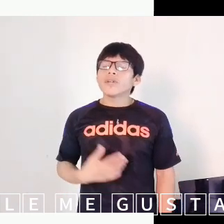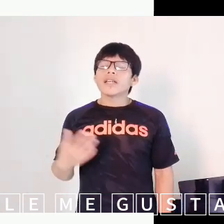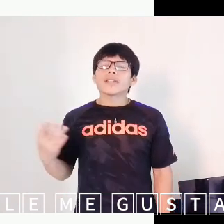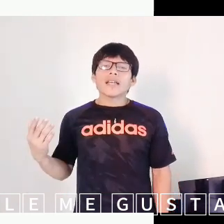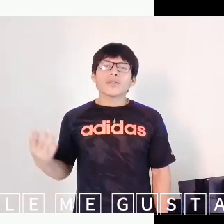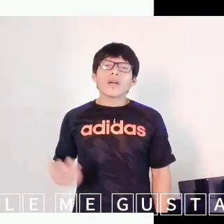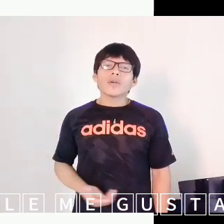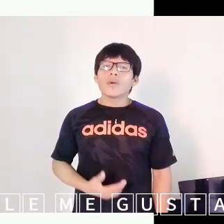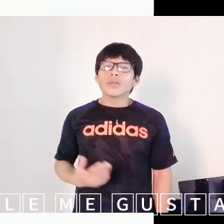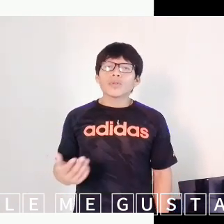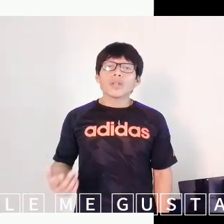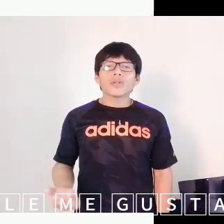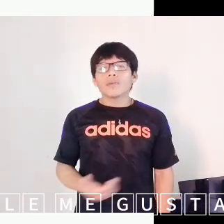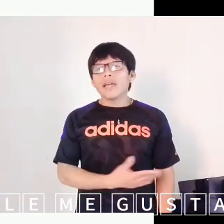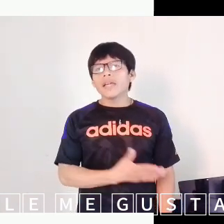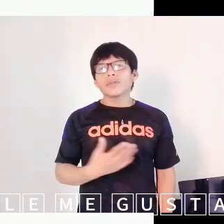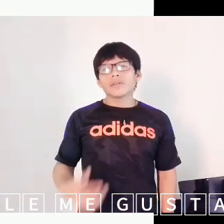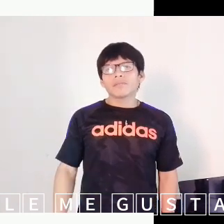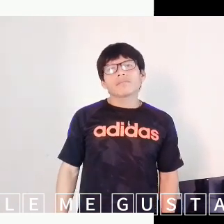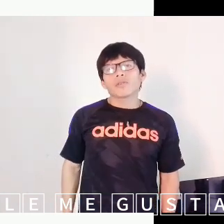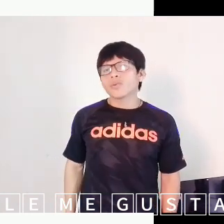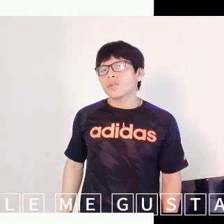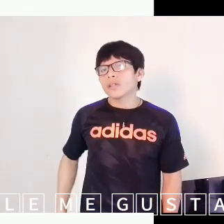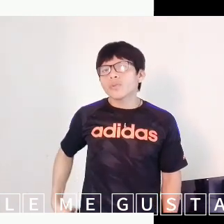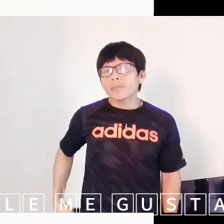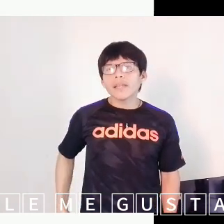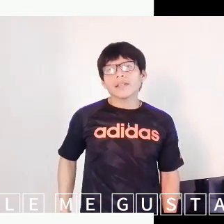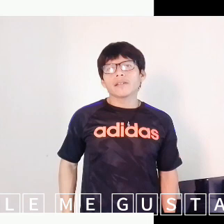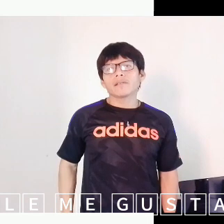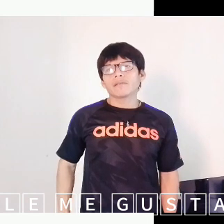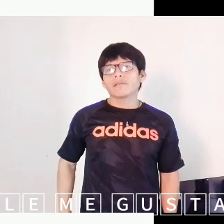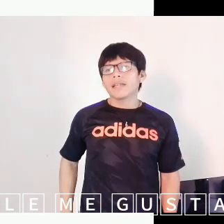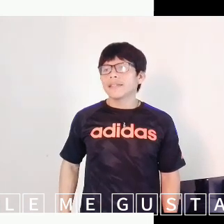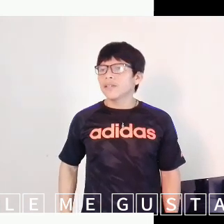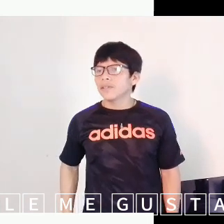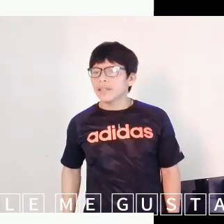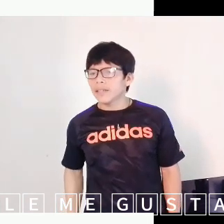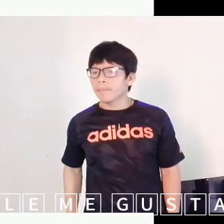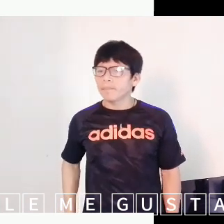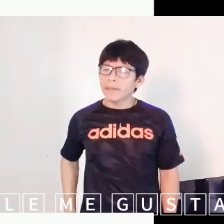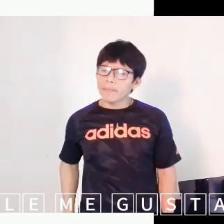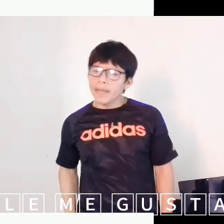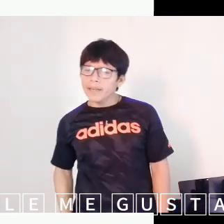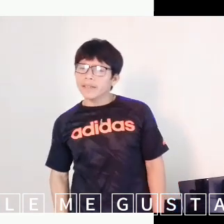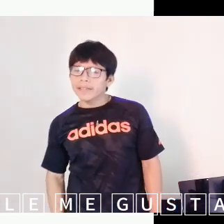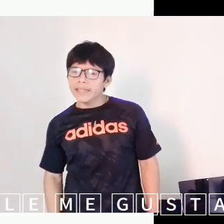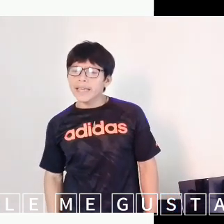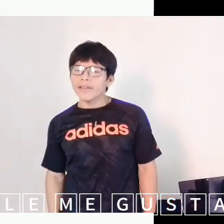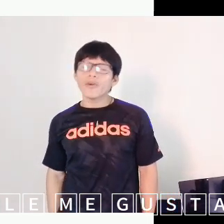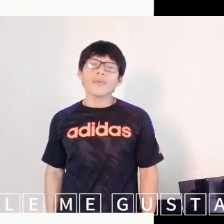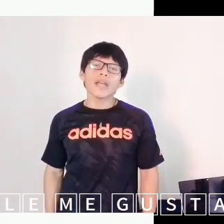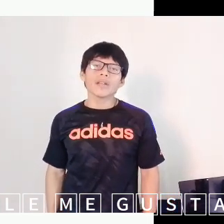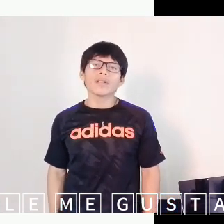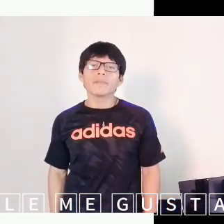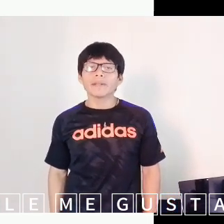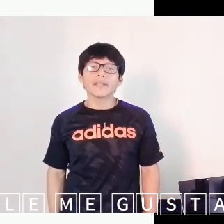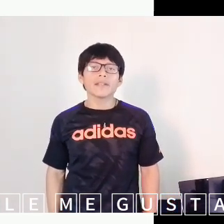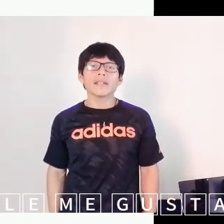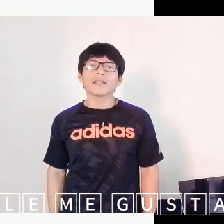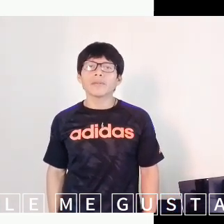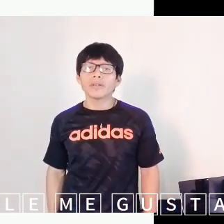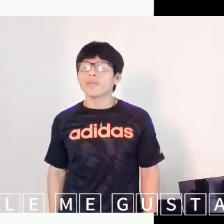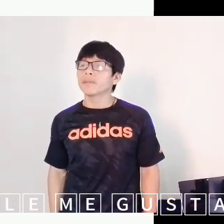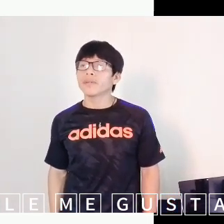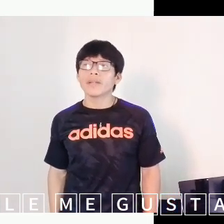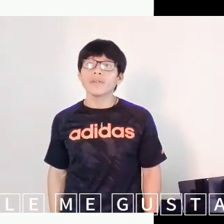¿Quién se echó la soga al cuello solito? Ellos, con sus estupideces. En serio, desde el primer día de gobierno del